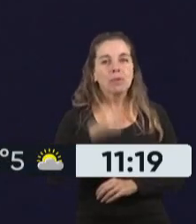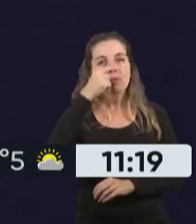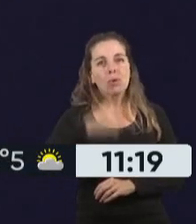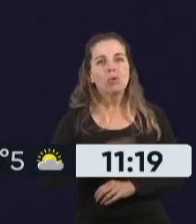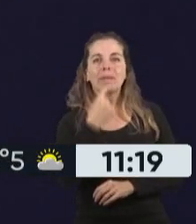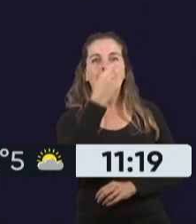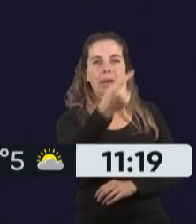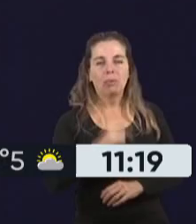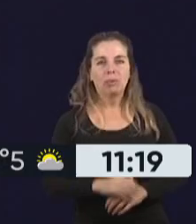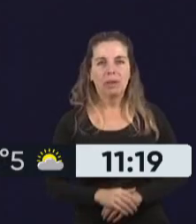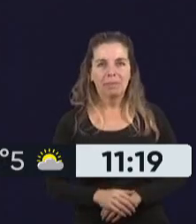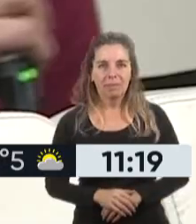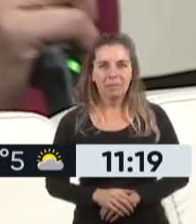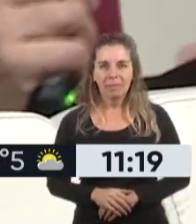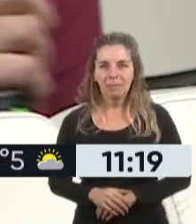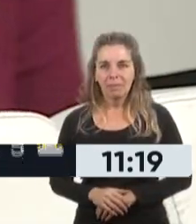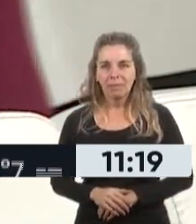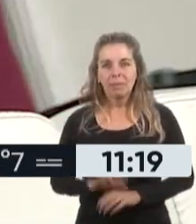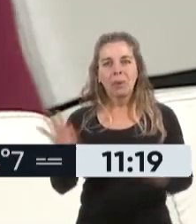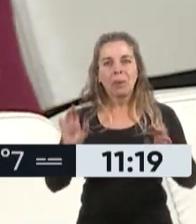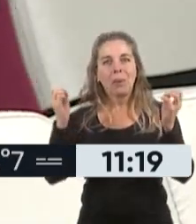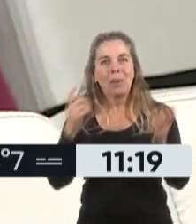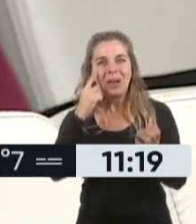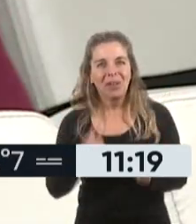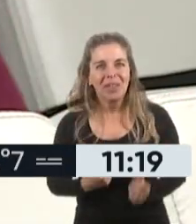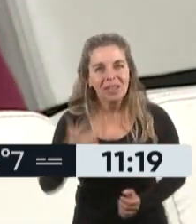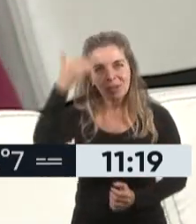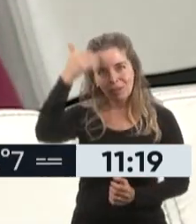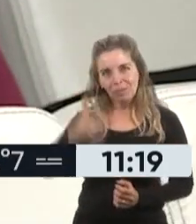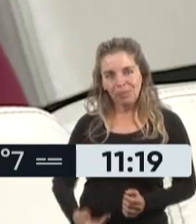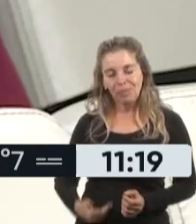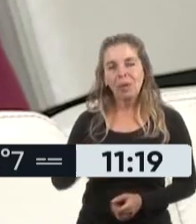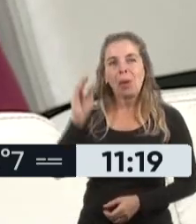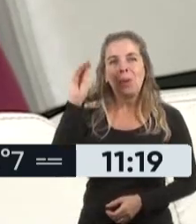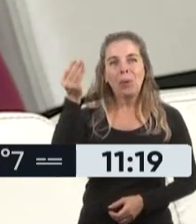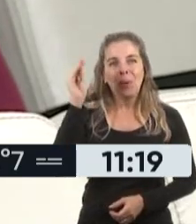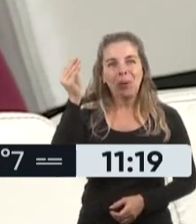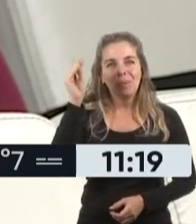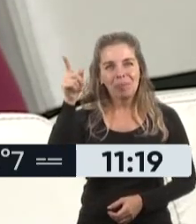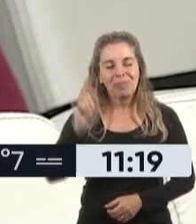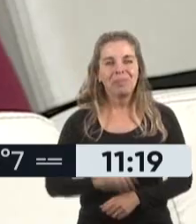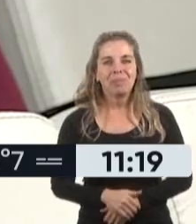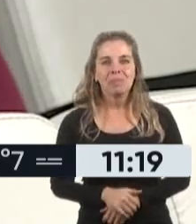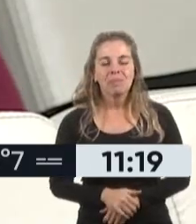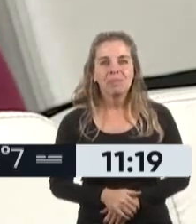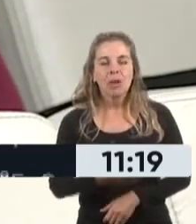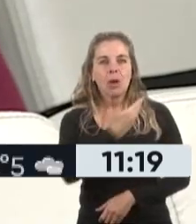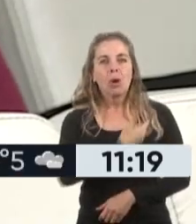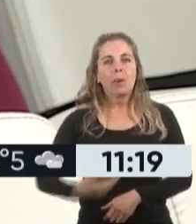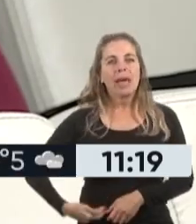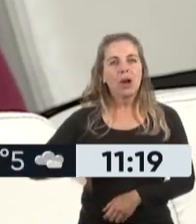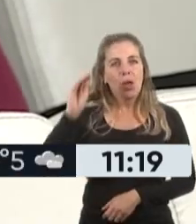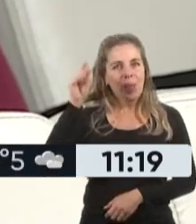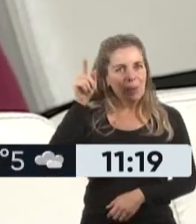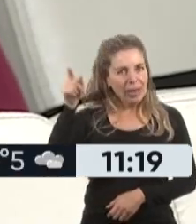pregunta. Hola, vocero, buenos días. Silvia Colombo, de Folha de São Paulo. El gobierno de Brasil hizo